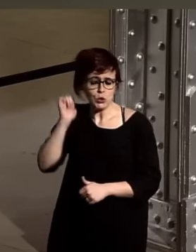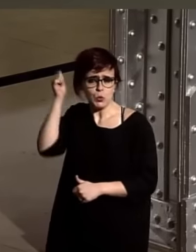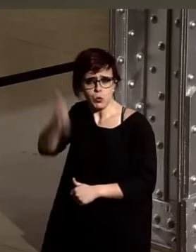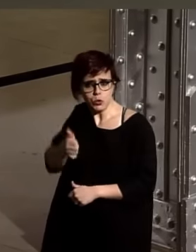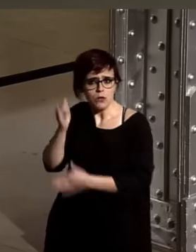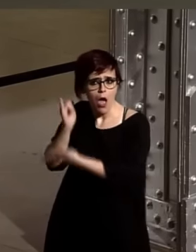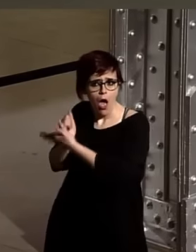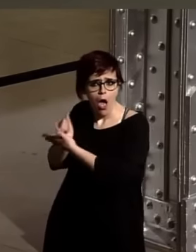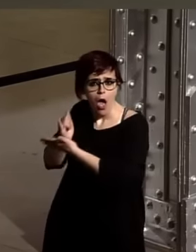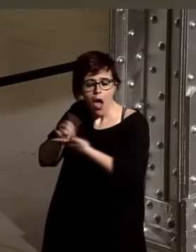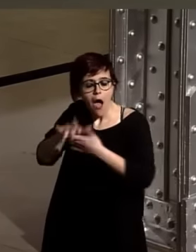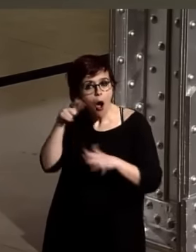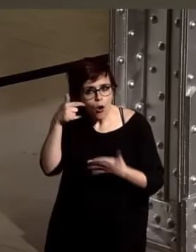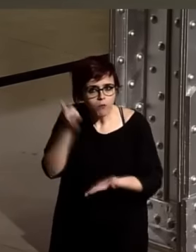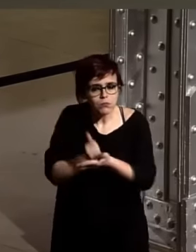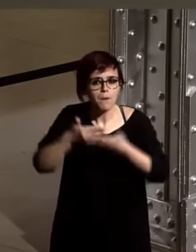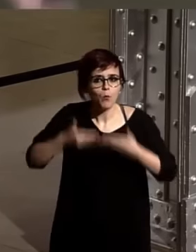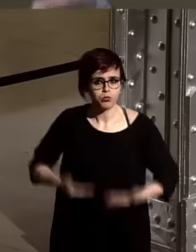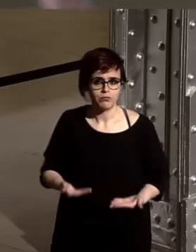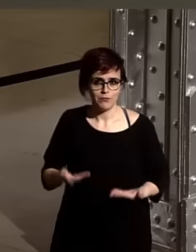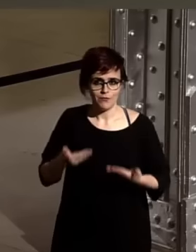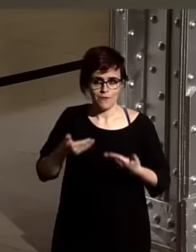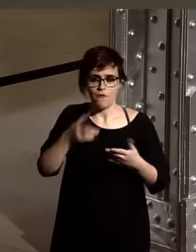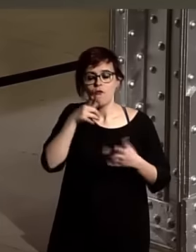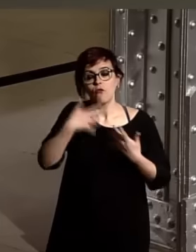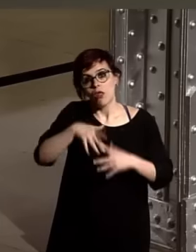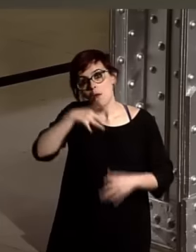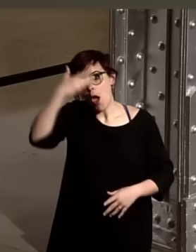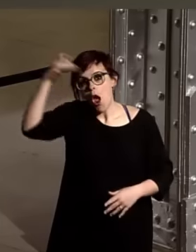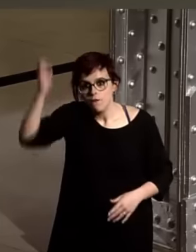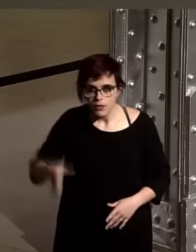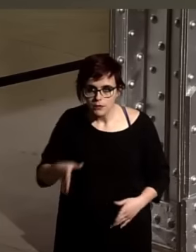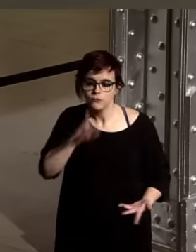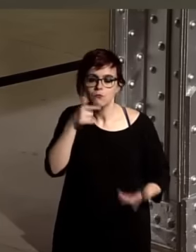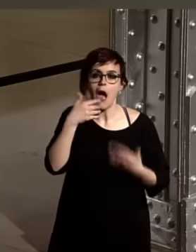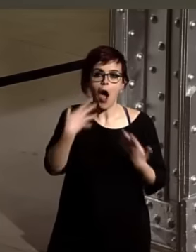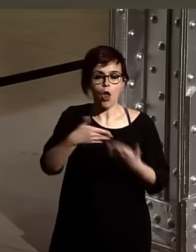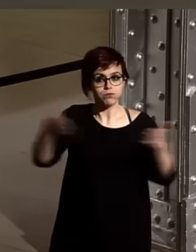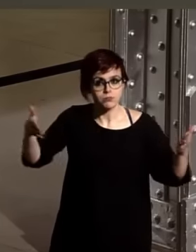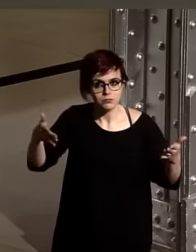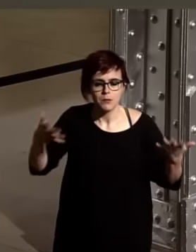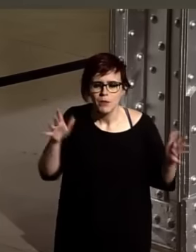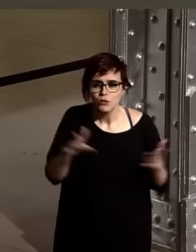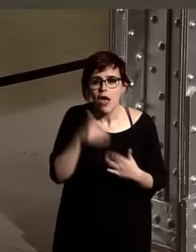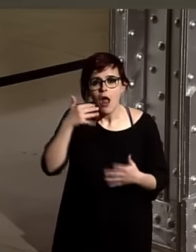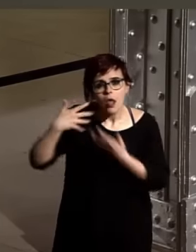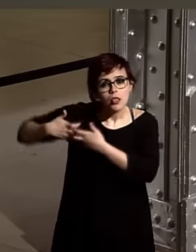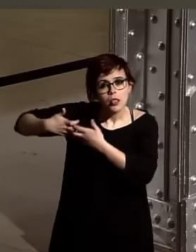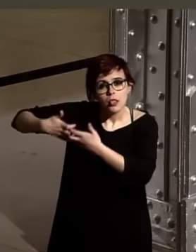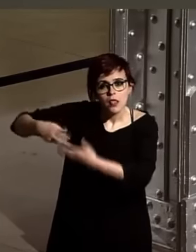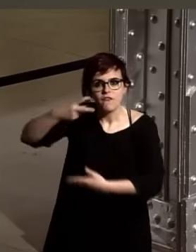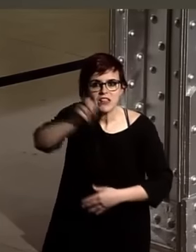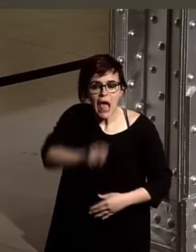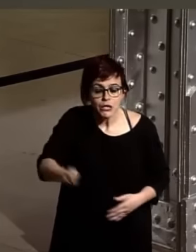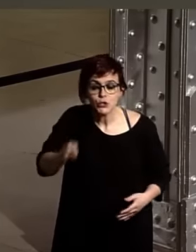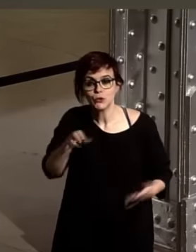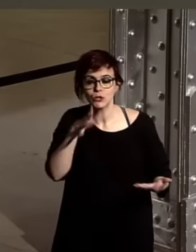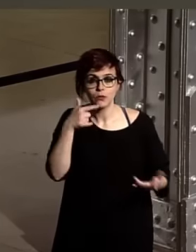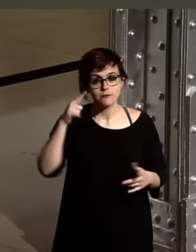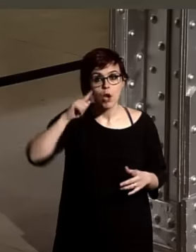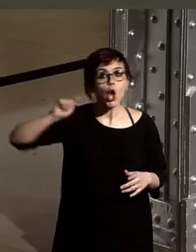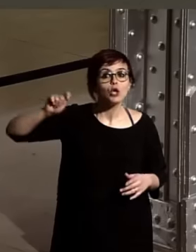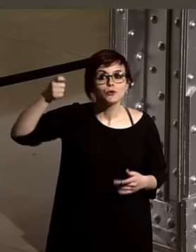ensayos clínicos están demostrando que funciona y esto parece dices ostras ahora es el Pero bueno es que es algo que lleva 20 años el el